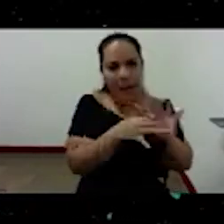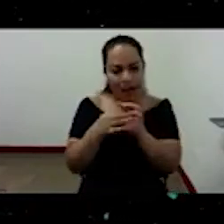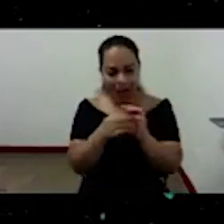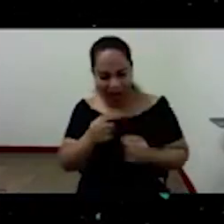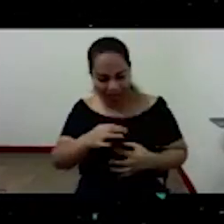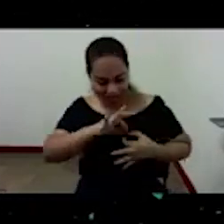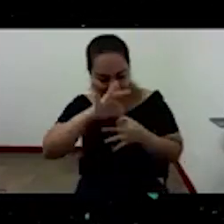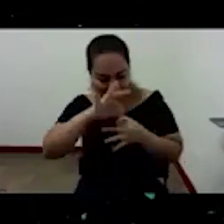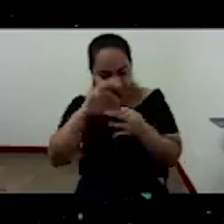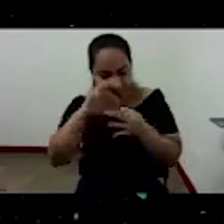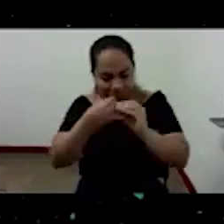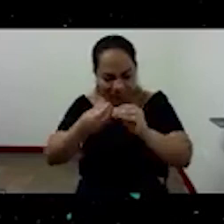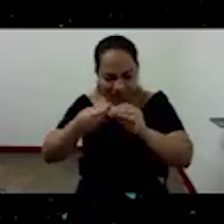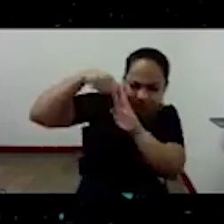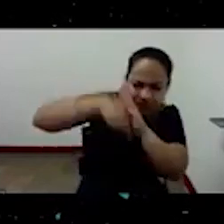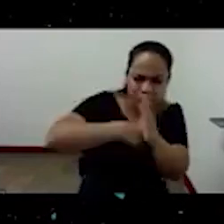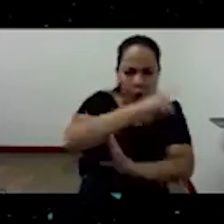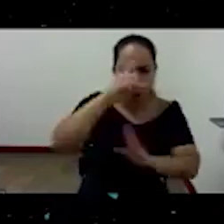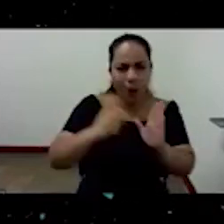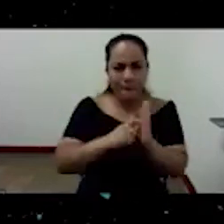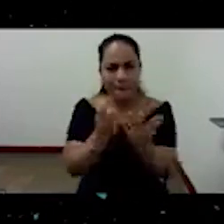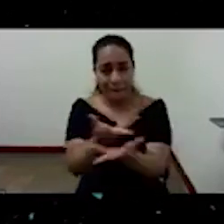hacia el fondo más secreto de las cosas.